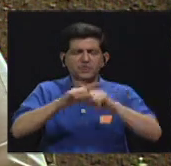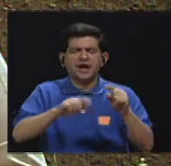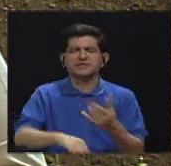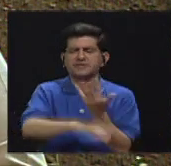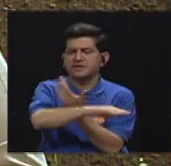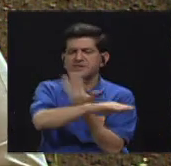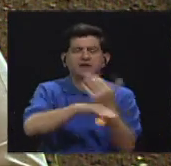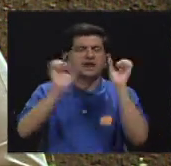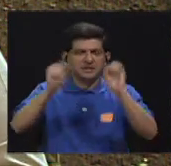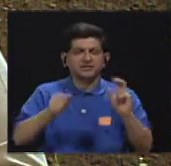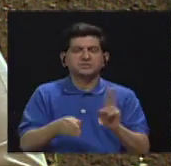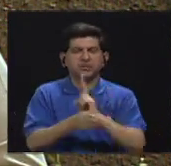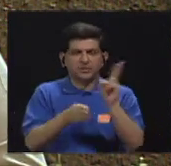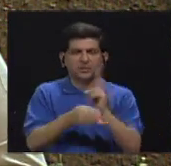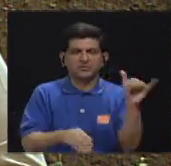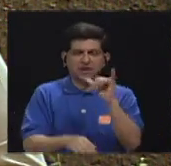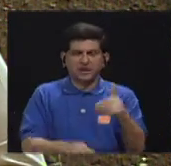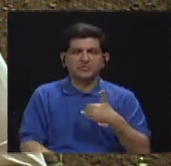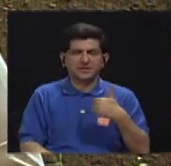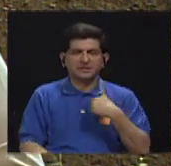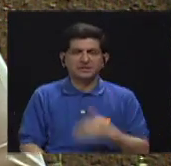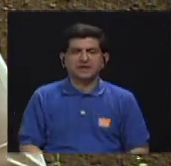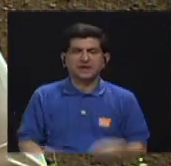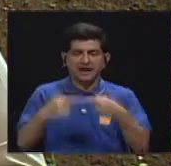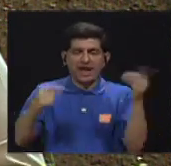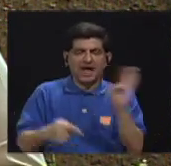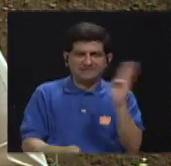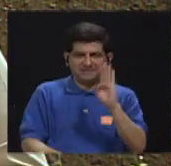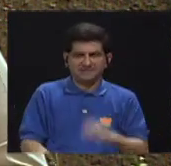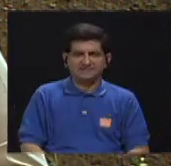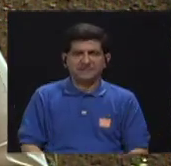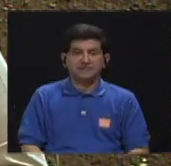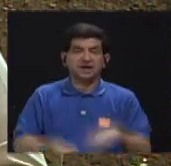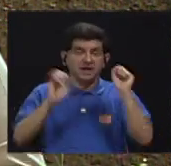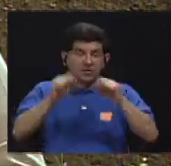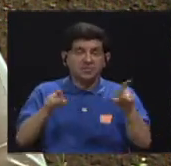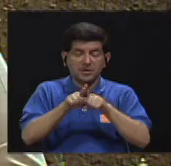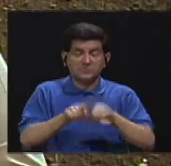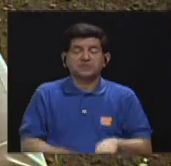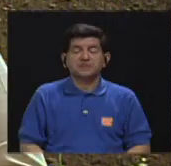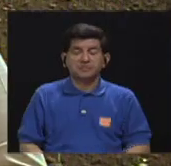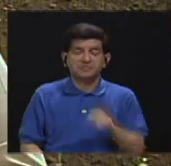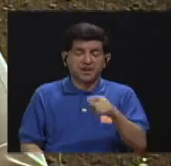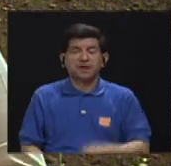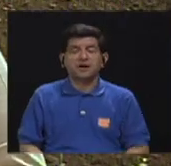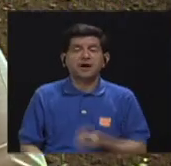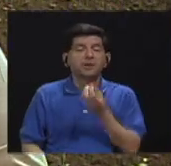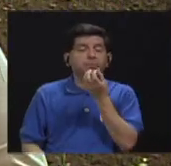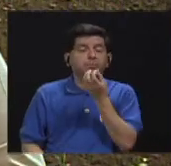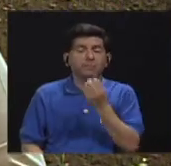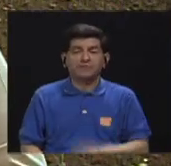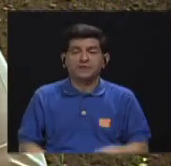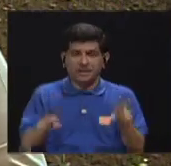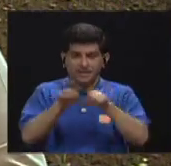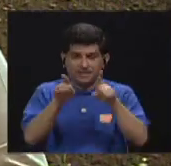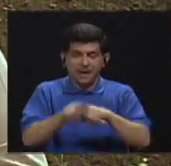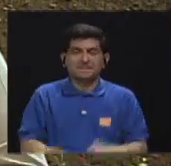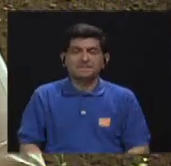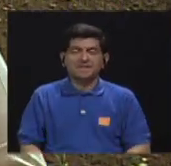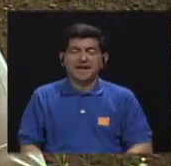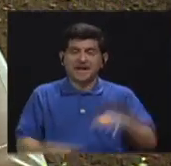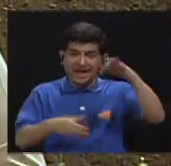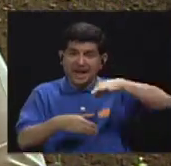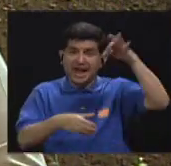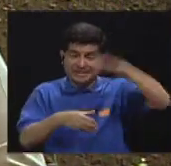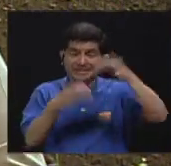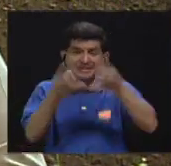que también podemos obtener cierto tipo de antibacteriales que podemos hacer enjuagues, inclusive hasta el mismo té. Es un